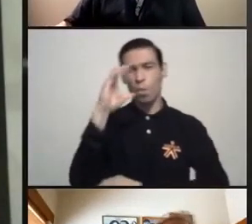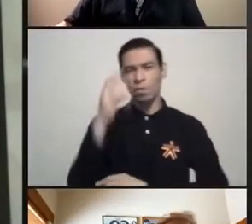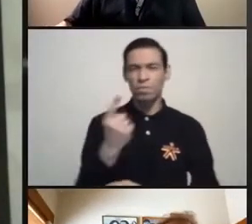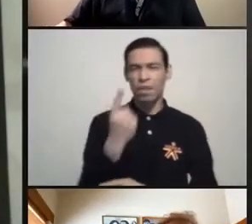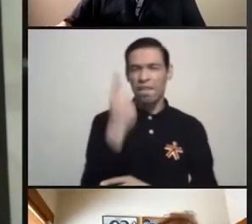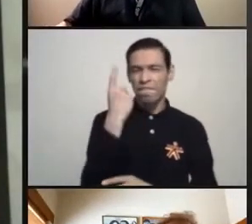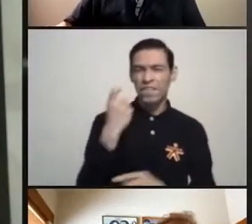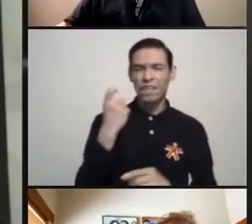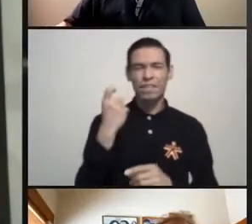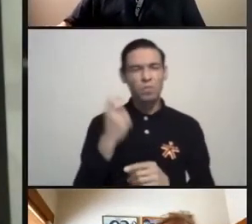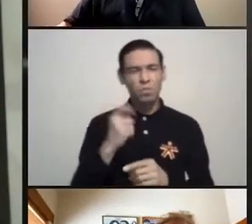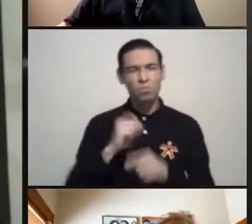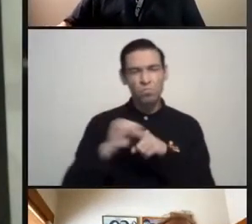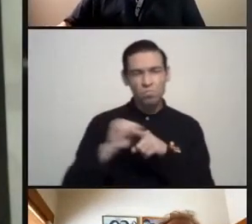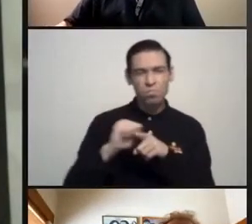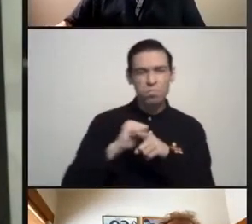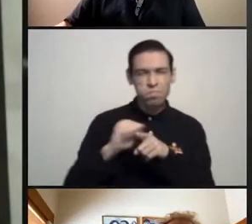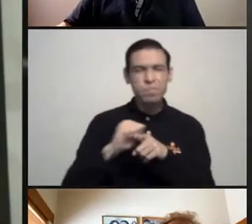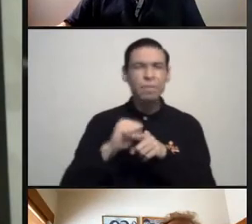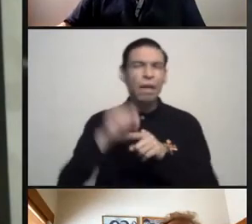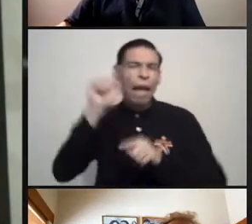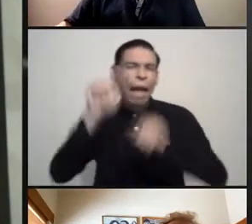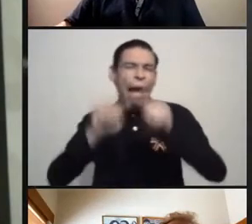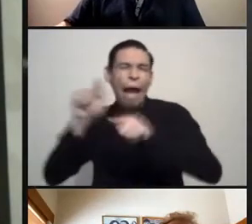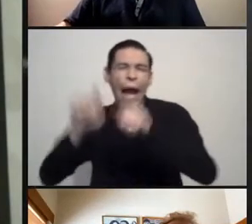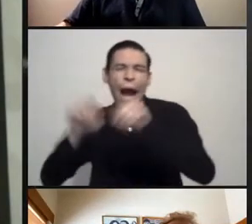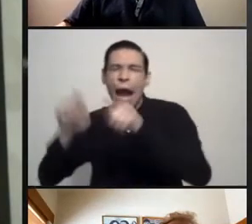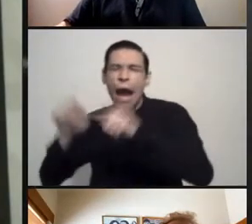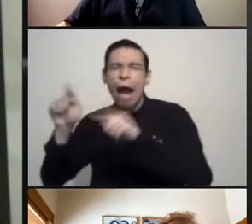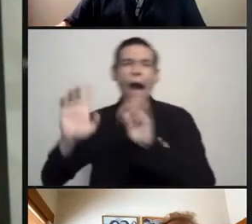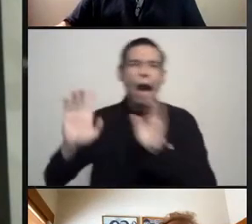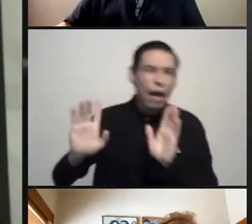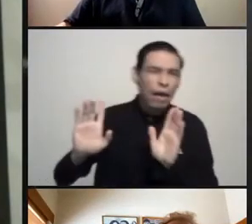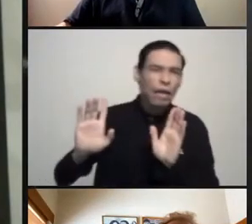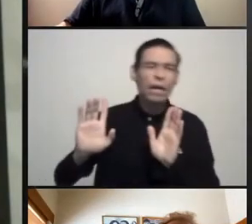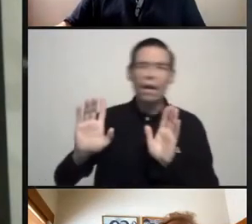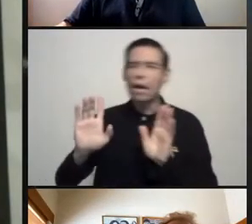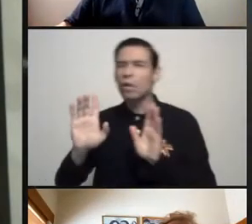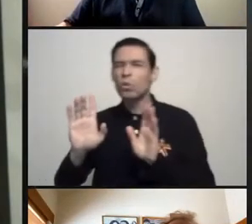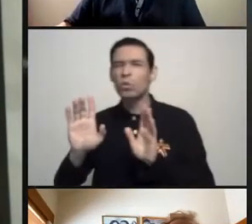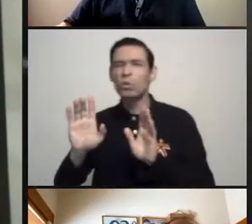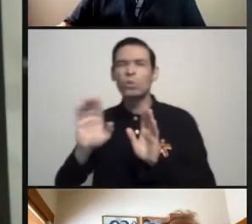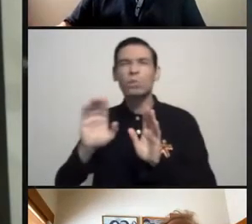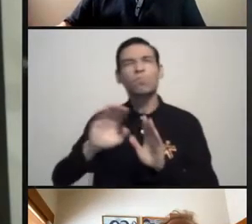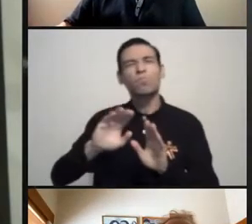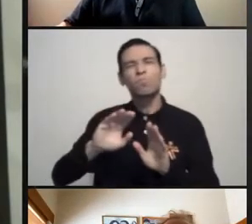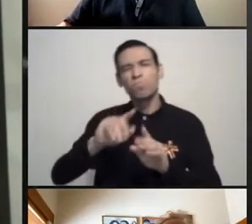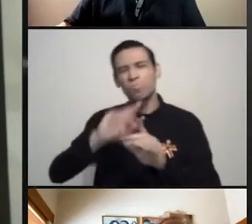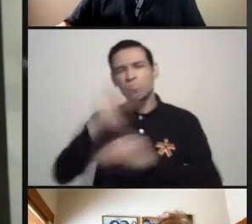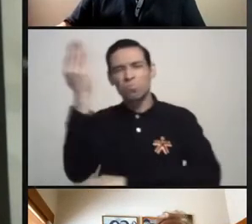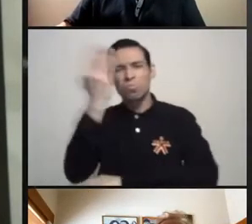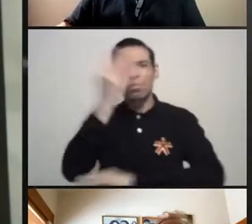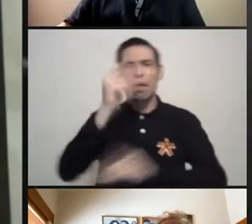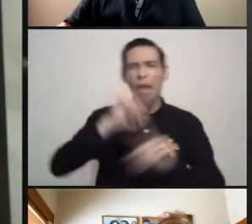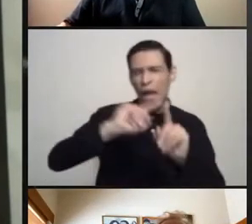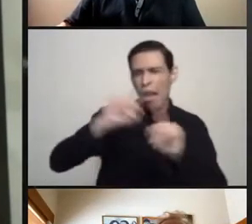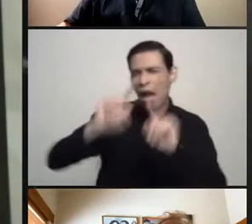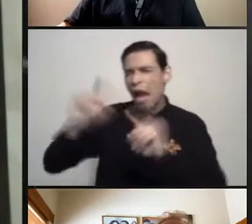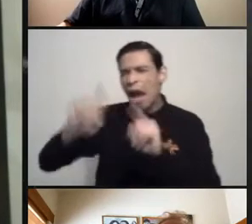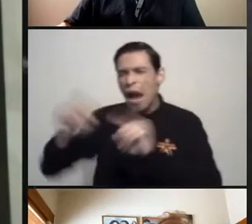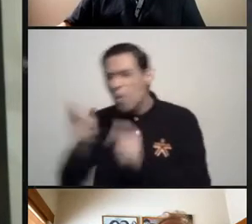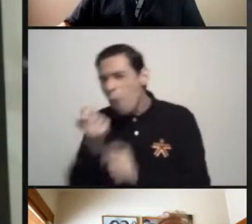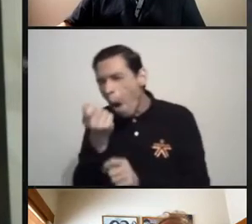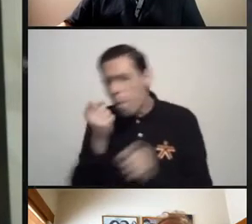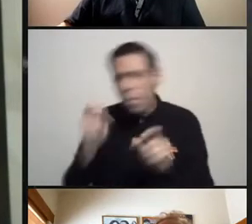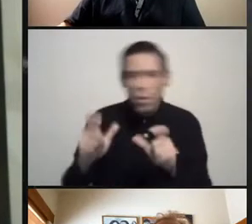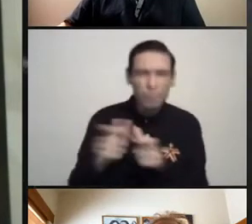digamos que El Páramo de Jaime Osorio, Luz de Juan Diego Escobar, y hay algunos directores que lo han hecho, pero